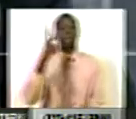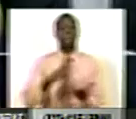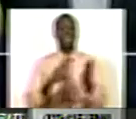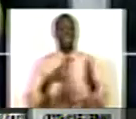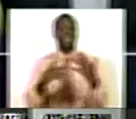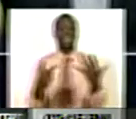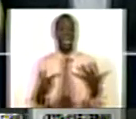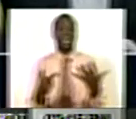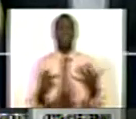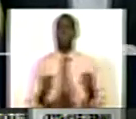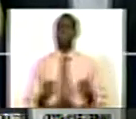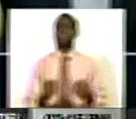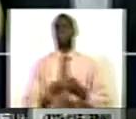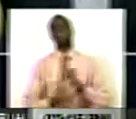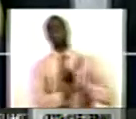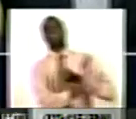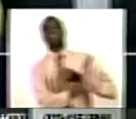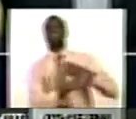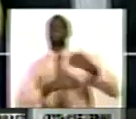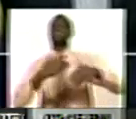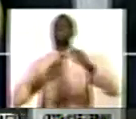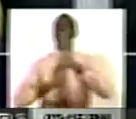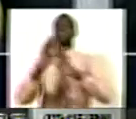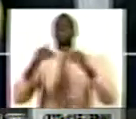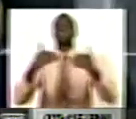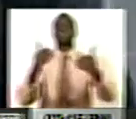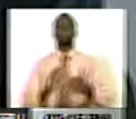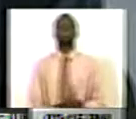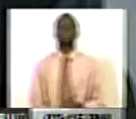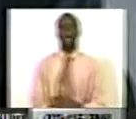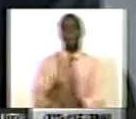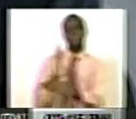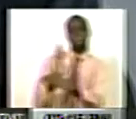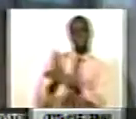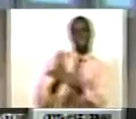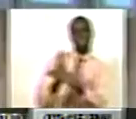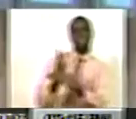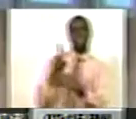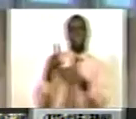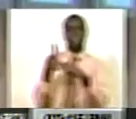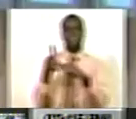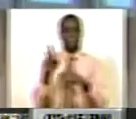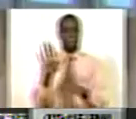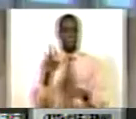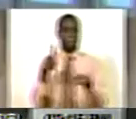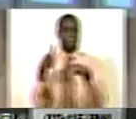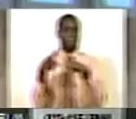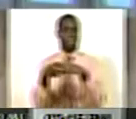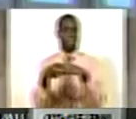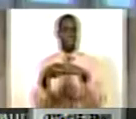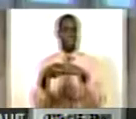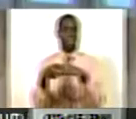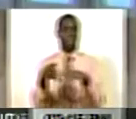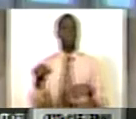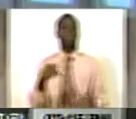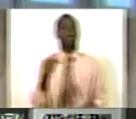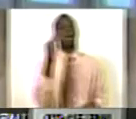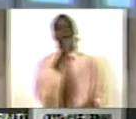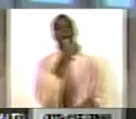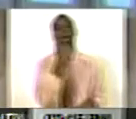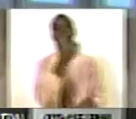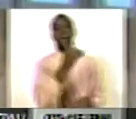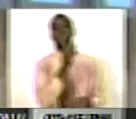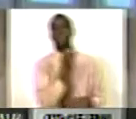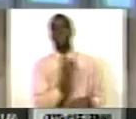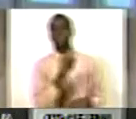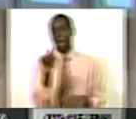tan indestructible como lo es el gobierno bolivariano. Voy a interrumpirte un momento, Gustavo. Conversamos con Gustavo Villapol, director del semanario 4F, porque hay